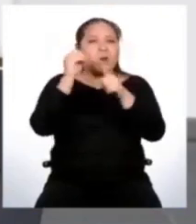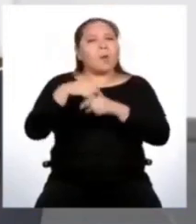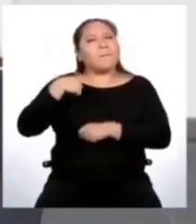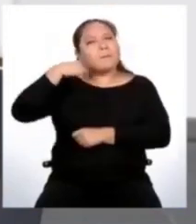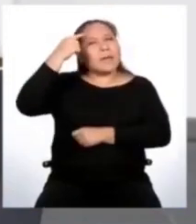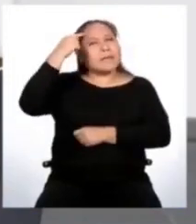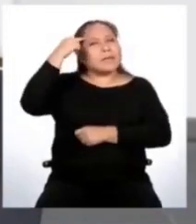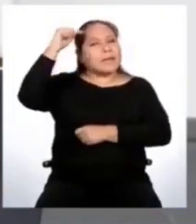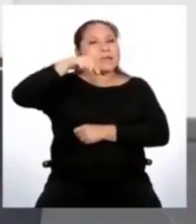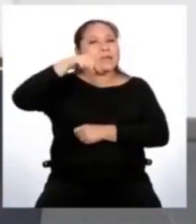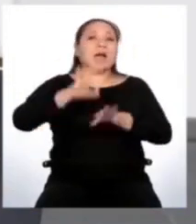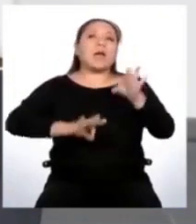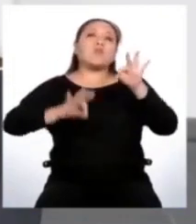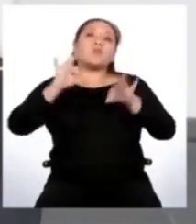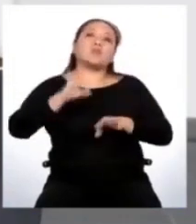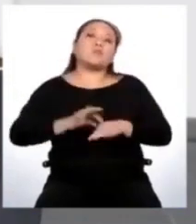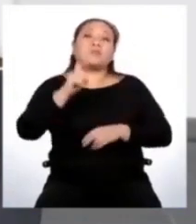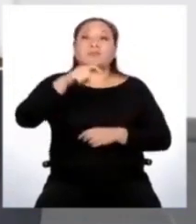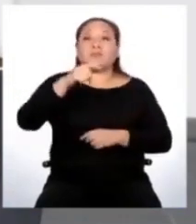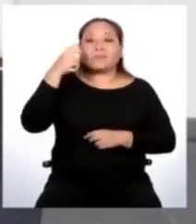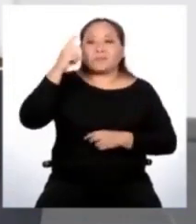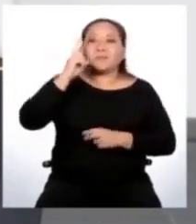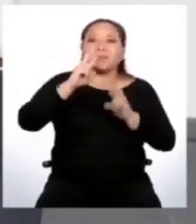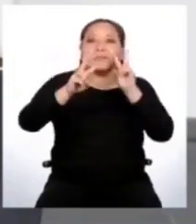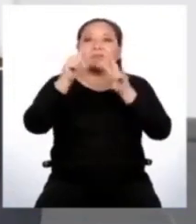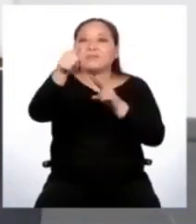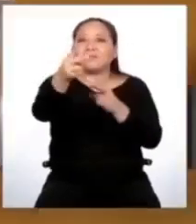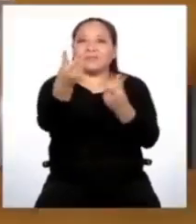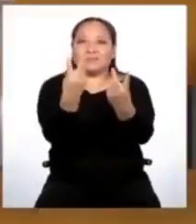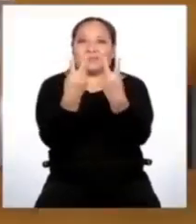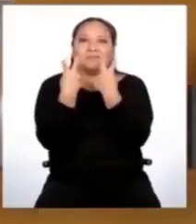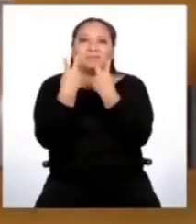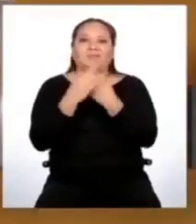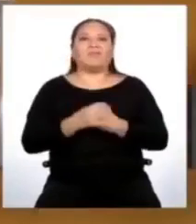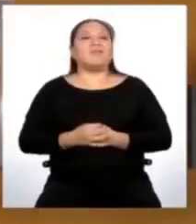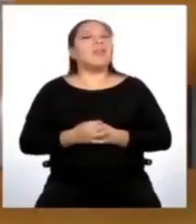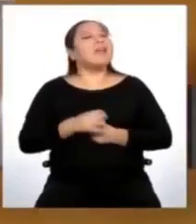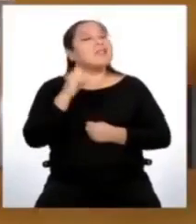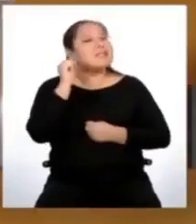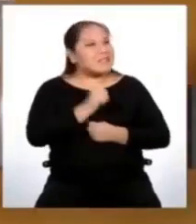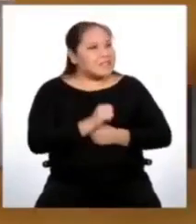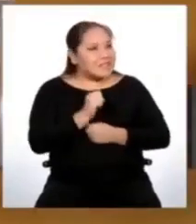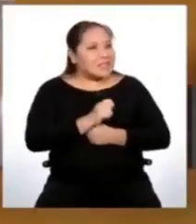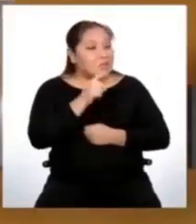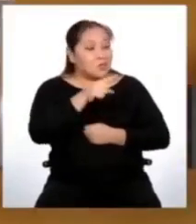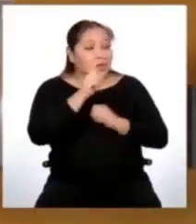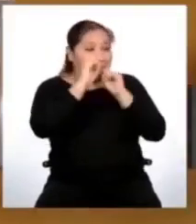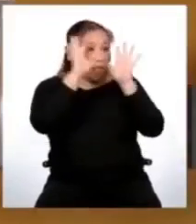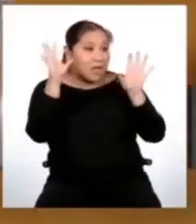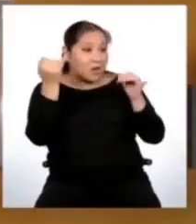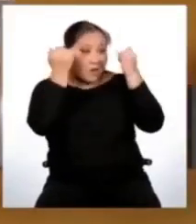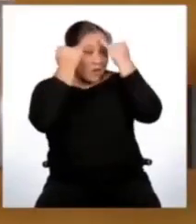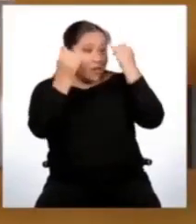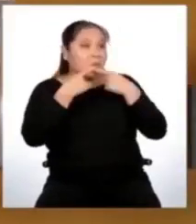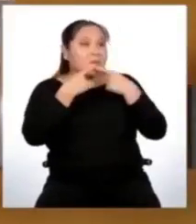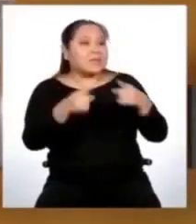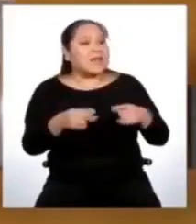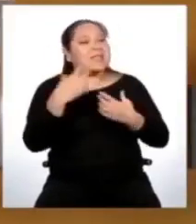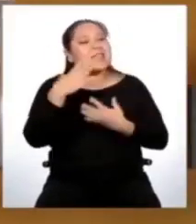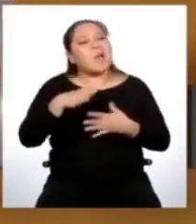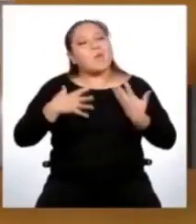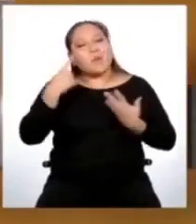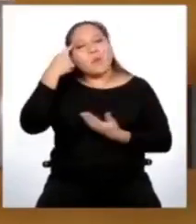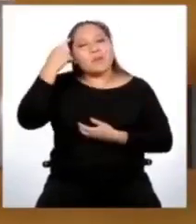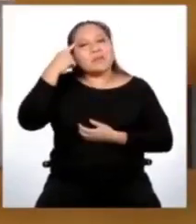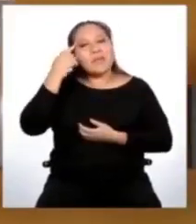esta obra tendría que ser vista por todos y todas ustedes. Al tener claro qué es lo que comunicaremos, ya podemos pensar